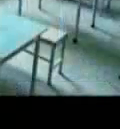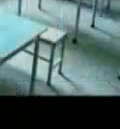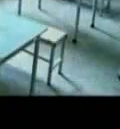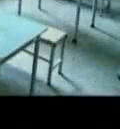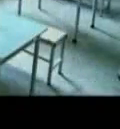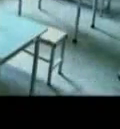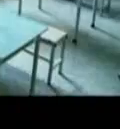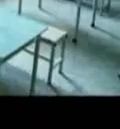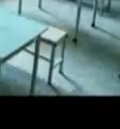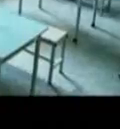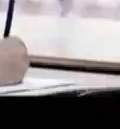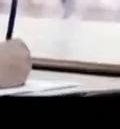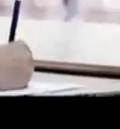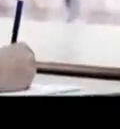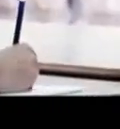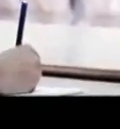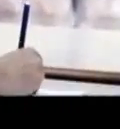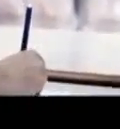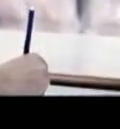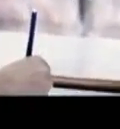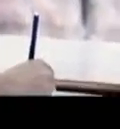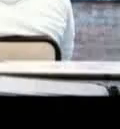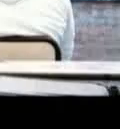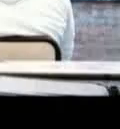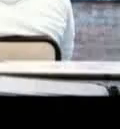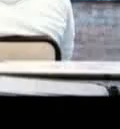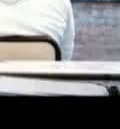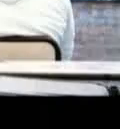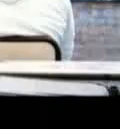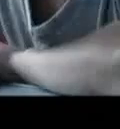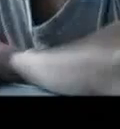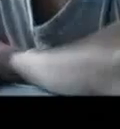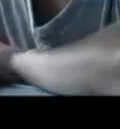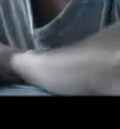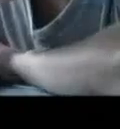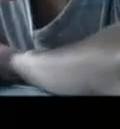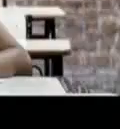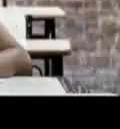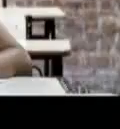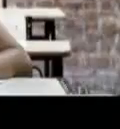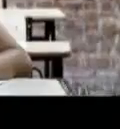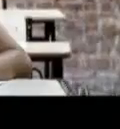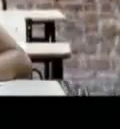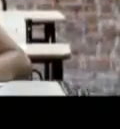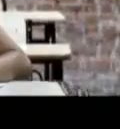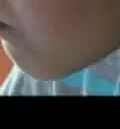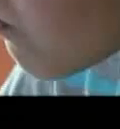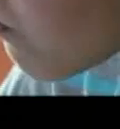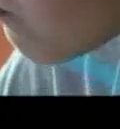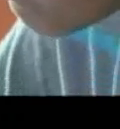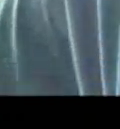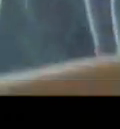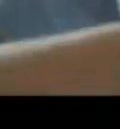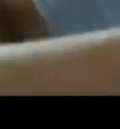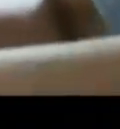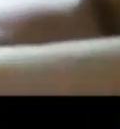Si conoces algún caso de acoso, háblalo con tus compañeros, tus docentes y decilo en tu casa. La escuela y tu familia serán